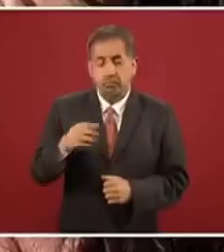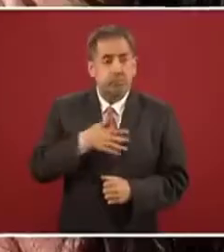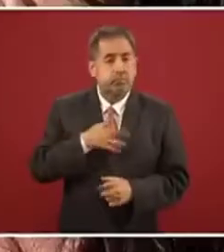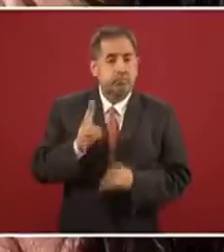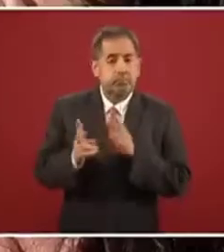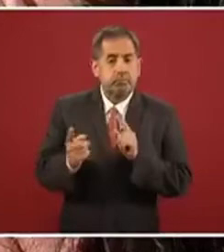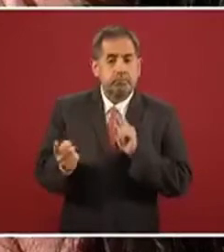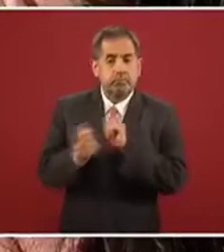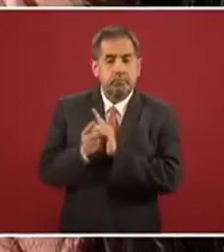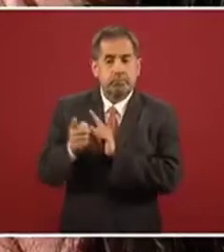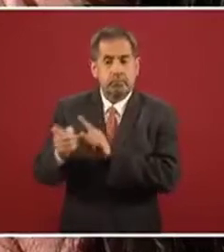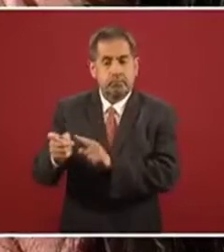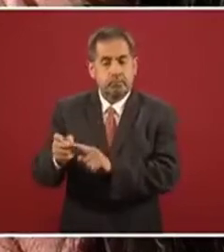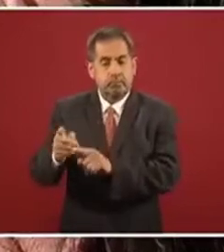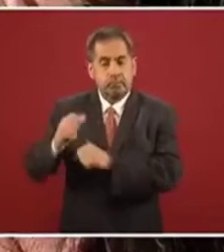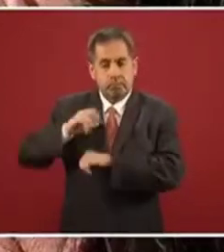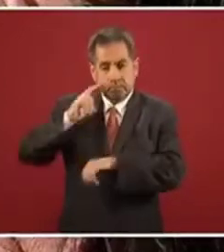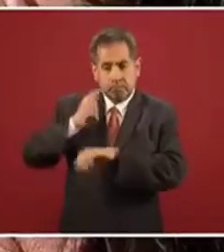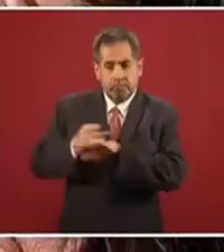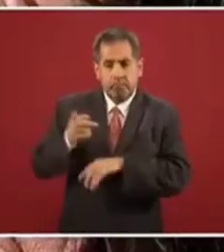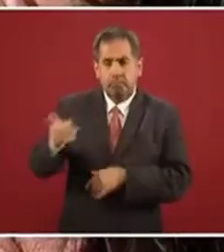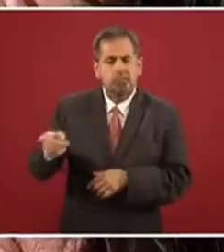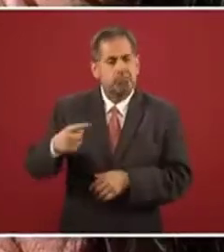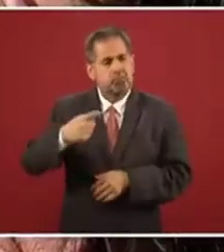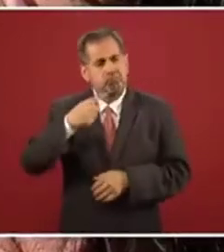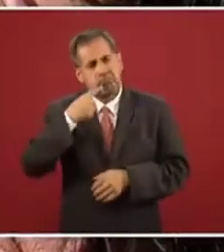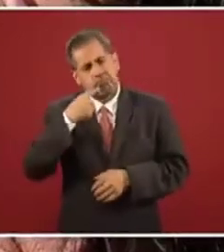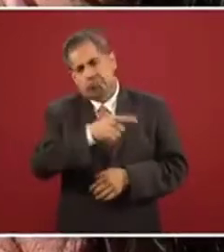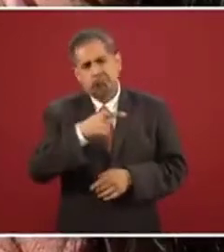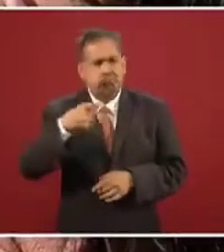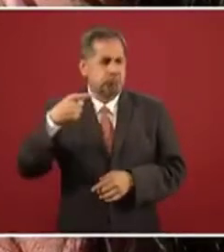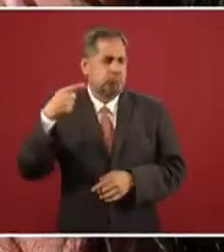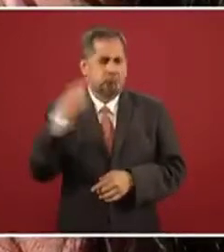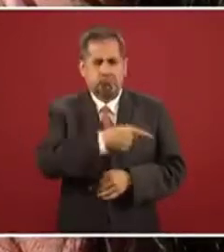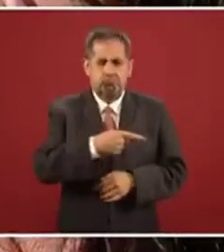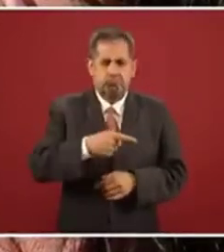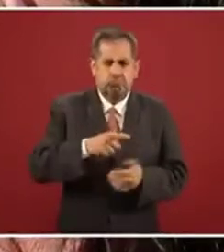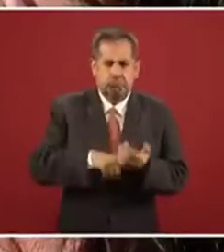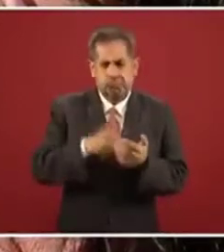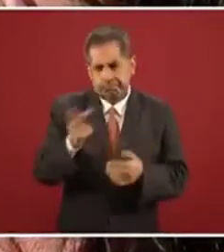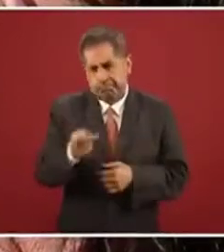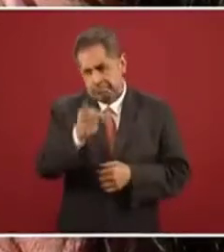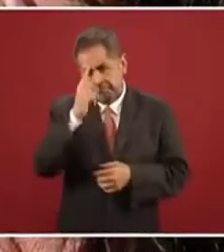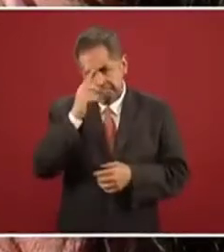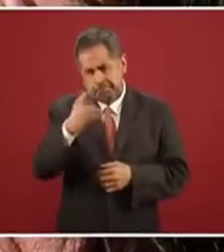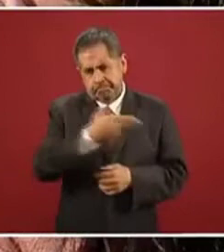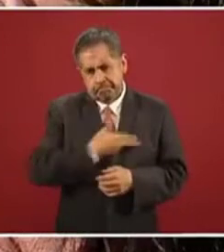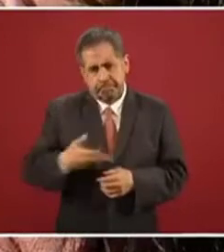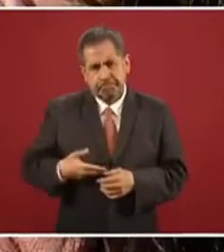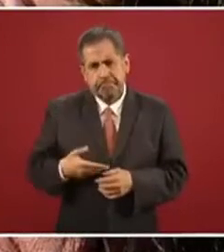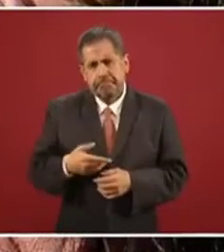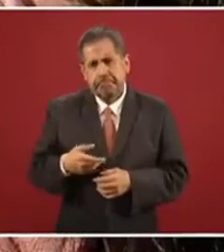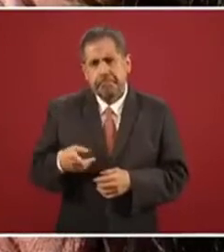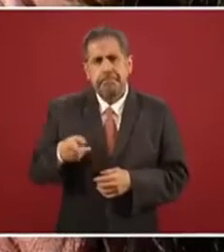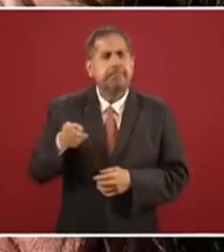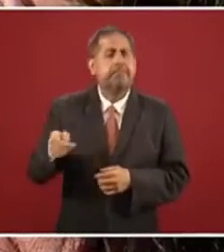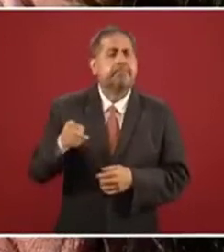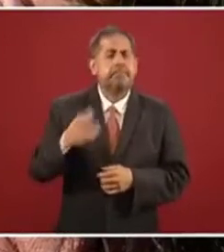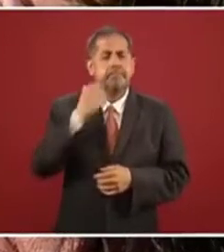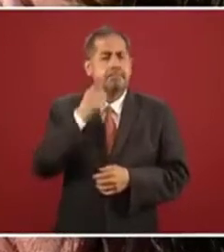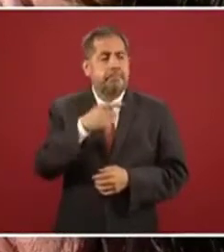canciller y acusaba directamente, y esta también es una pregunta para el presidente, de que